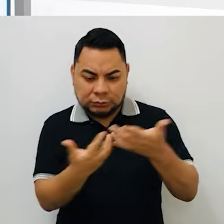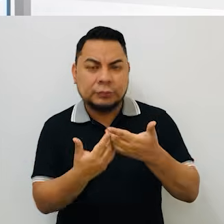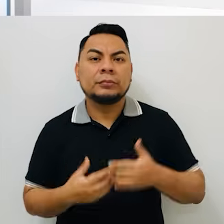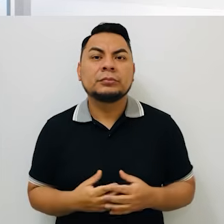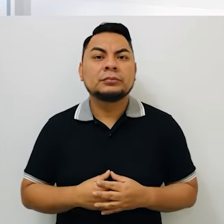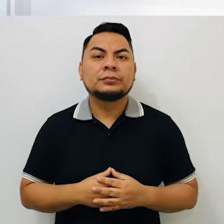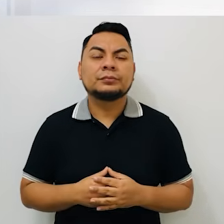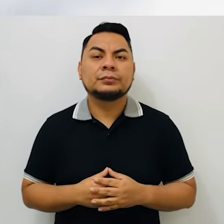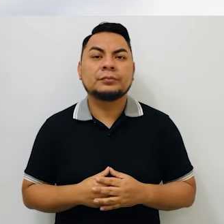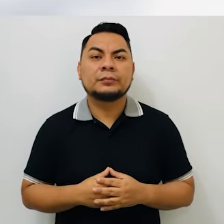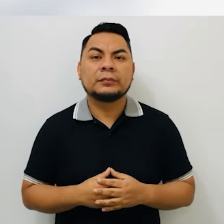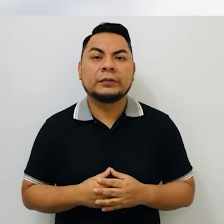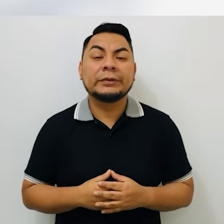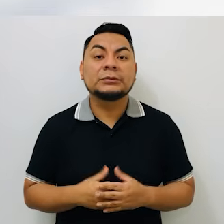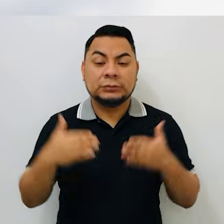rótulos.